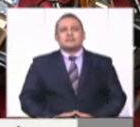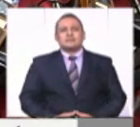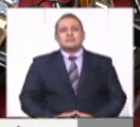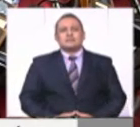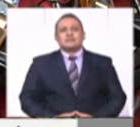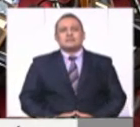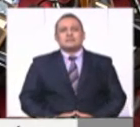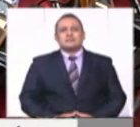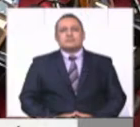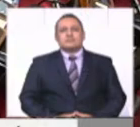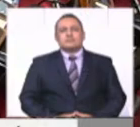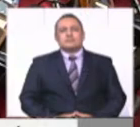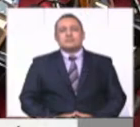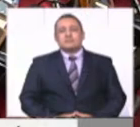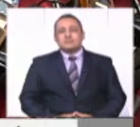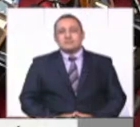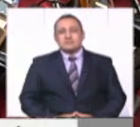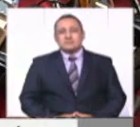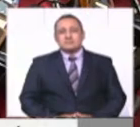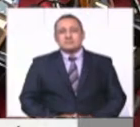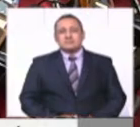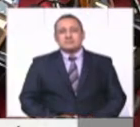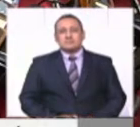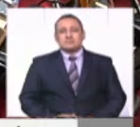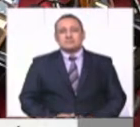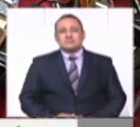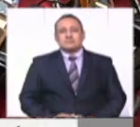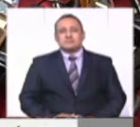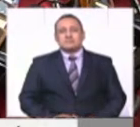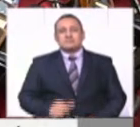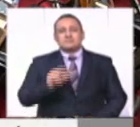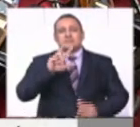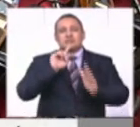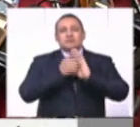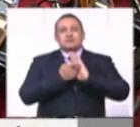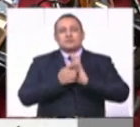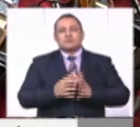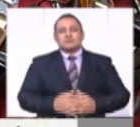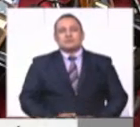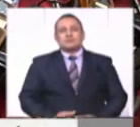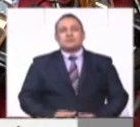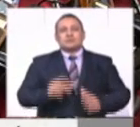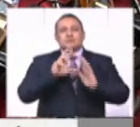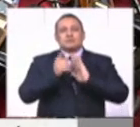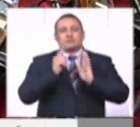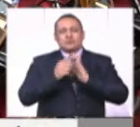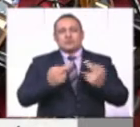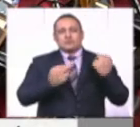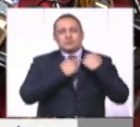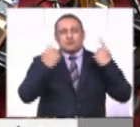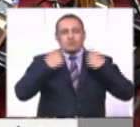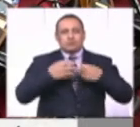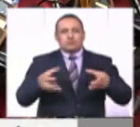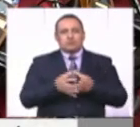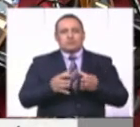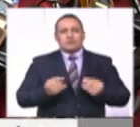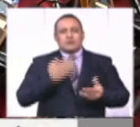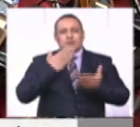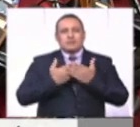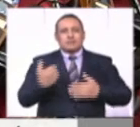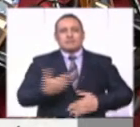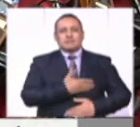congresista Perdón tres 3 minutos a cuenta su bancada Gracias